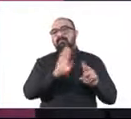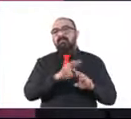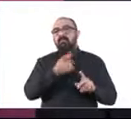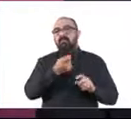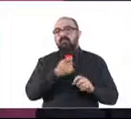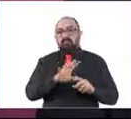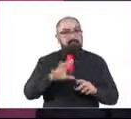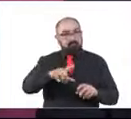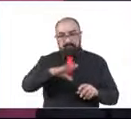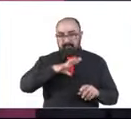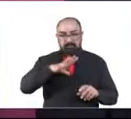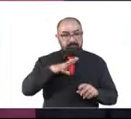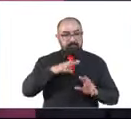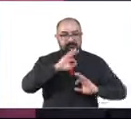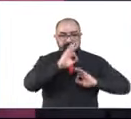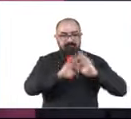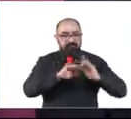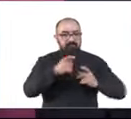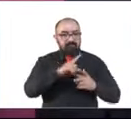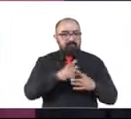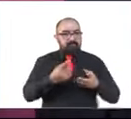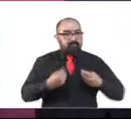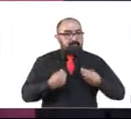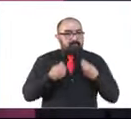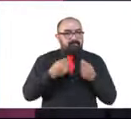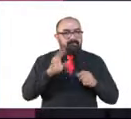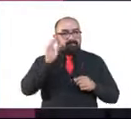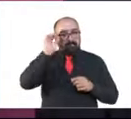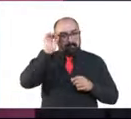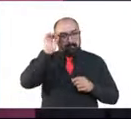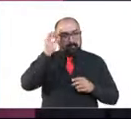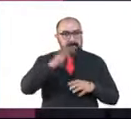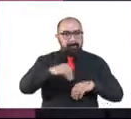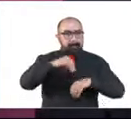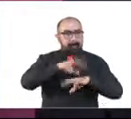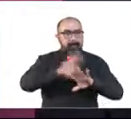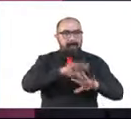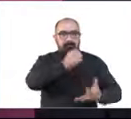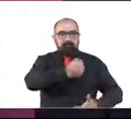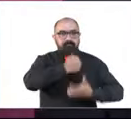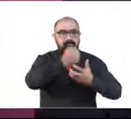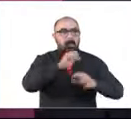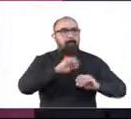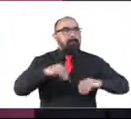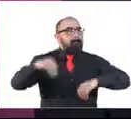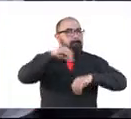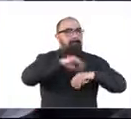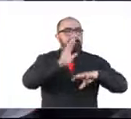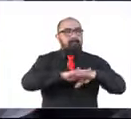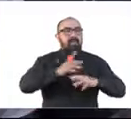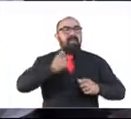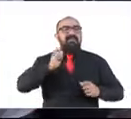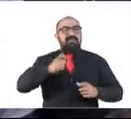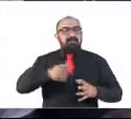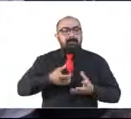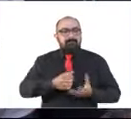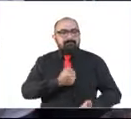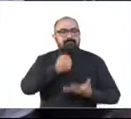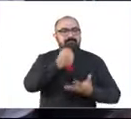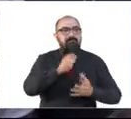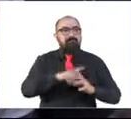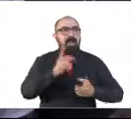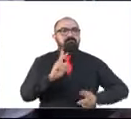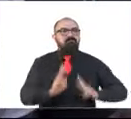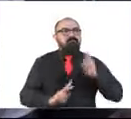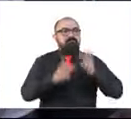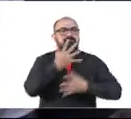recursos en el país que lo que está dando hoy a nivel internacional para el programa de reforestación en el Fondo Verde. Por eso es el